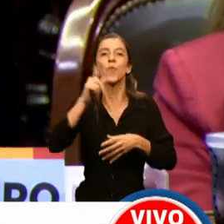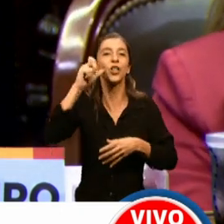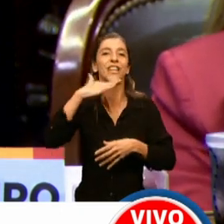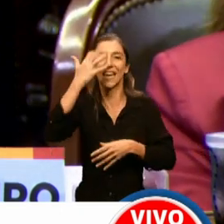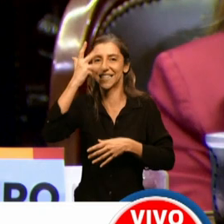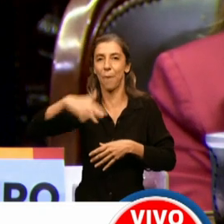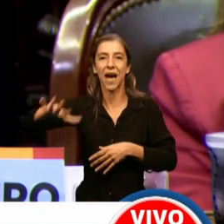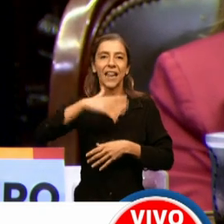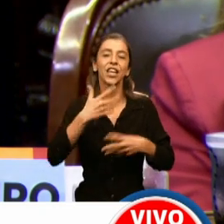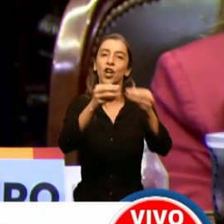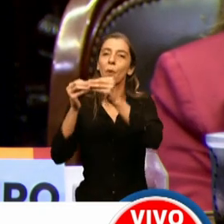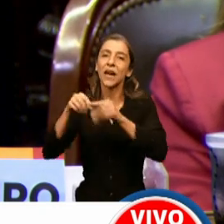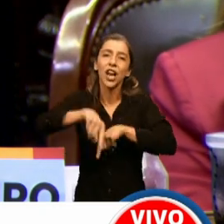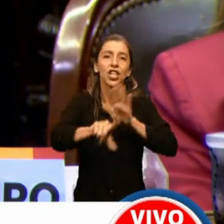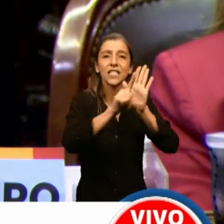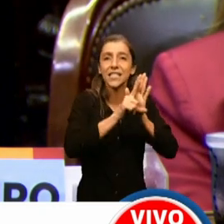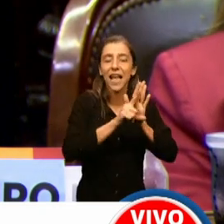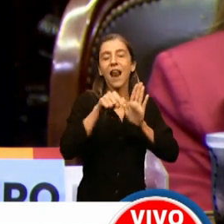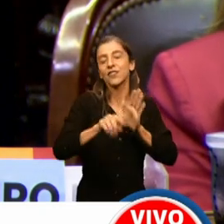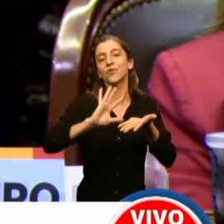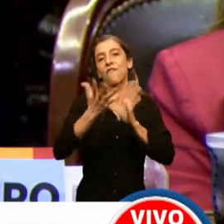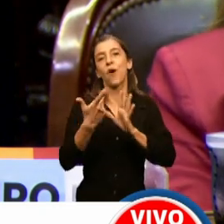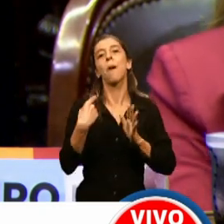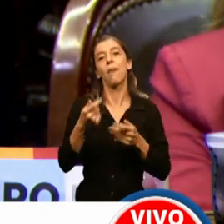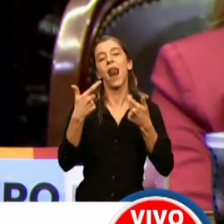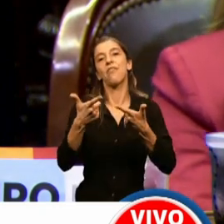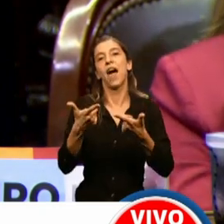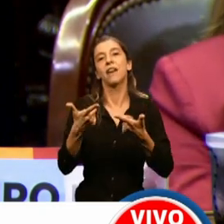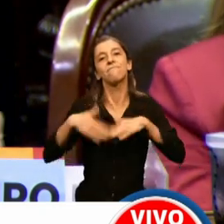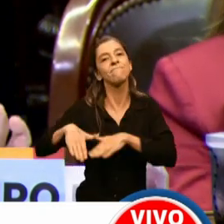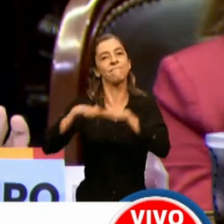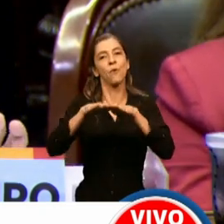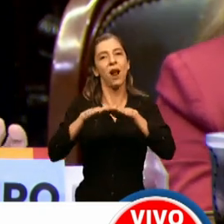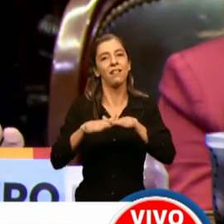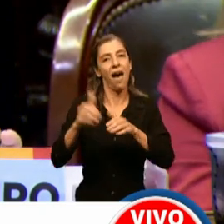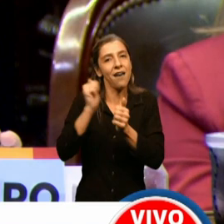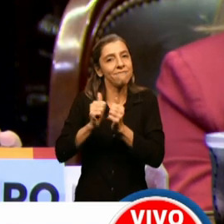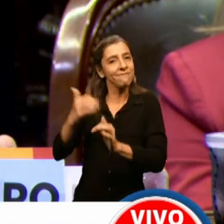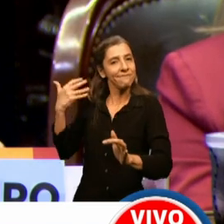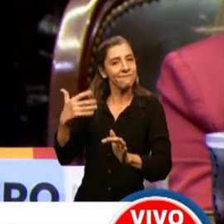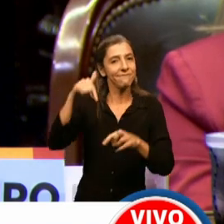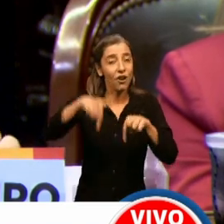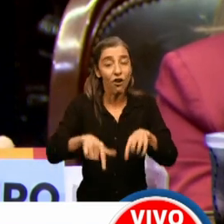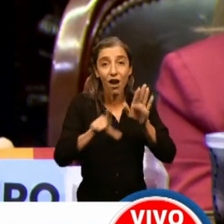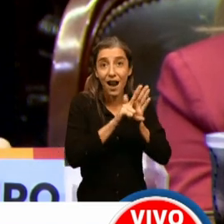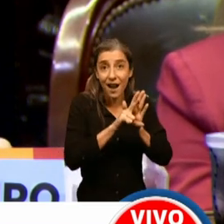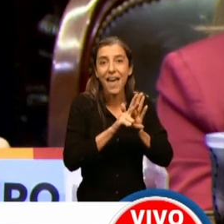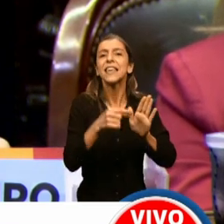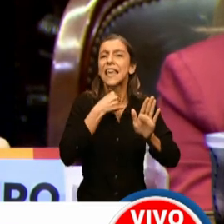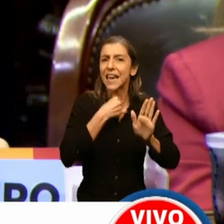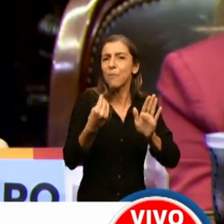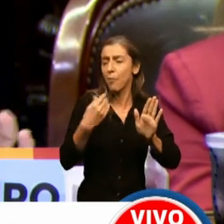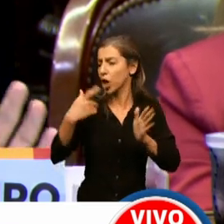ahí está es una ley que viene a reparar es una ley hacemos ley este decreto porque no queremos que vengan